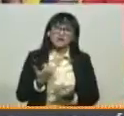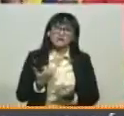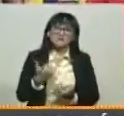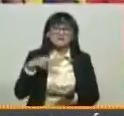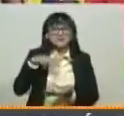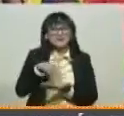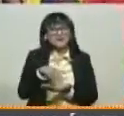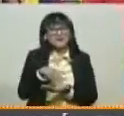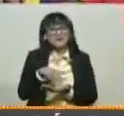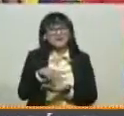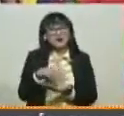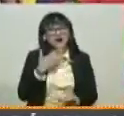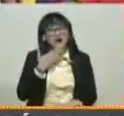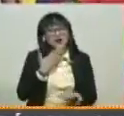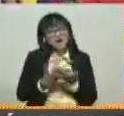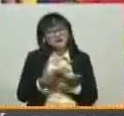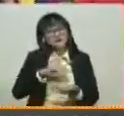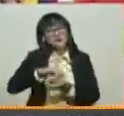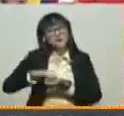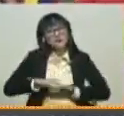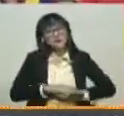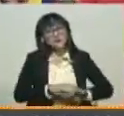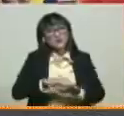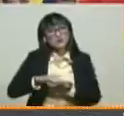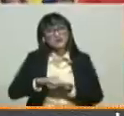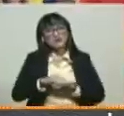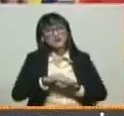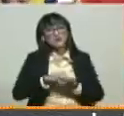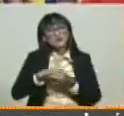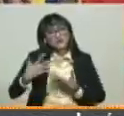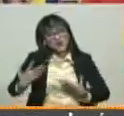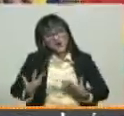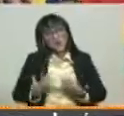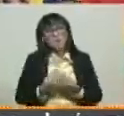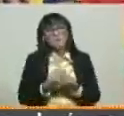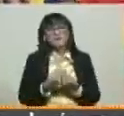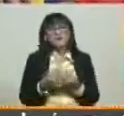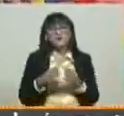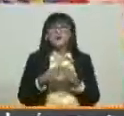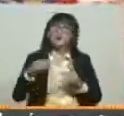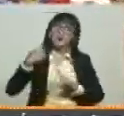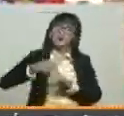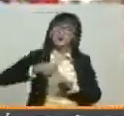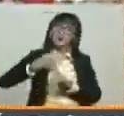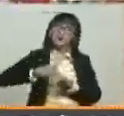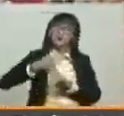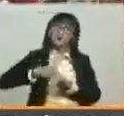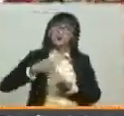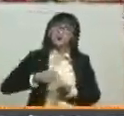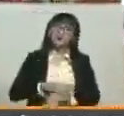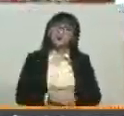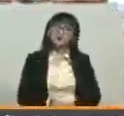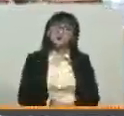quiero darle las gracias a Trujillo porque Trujillo me ha acompañado en todas las batallas.